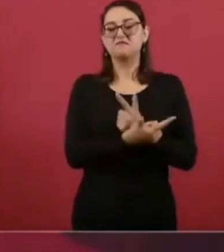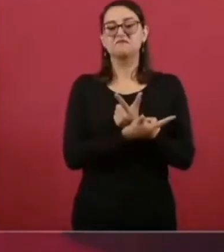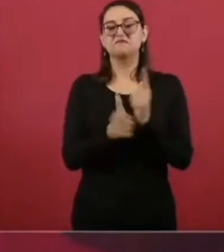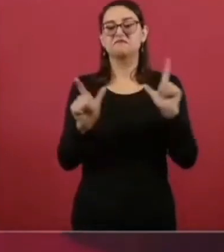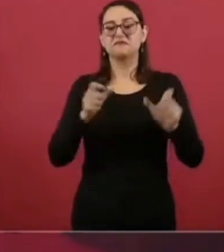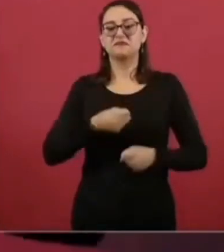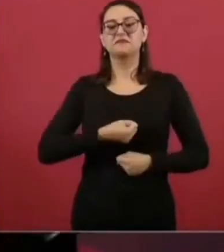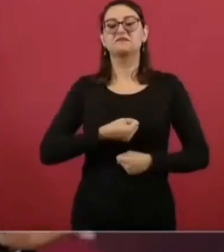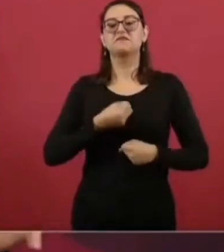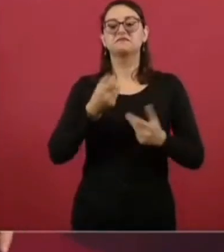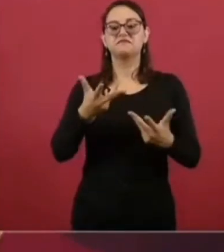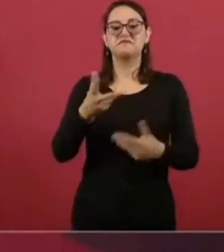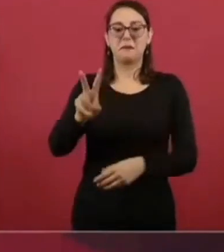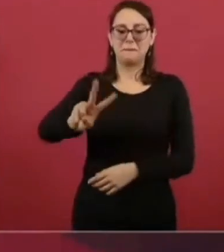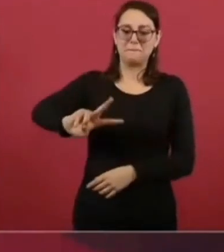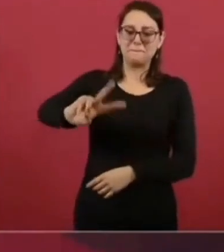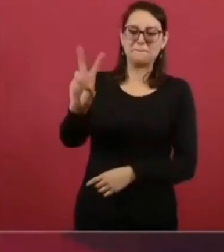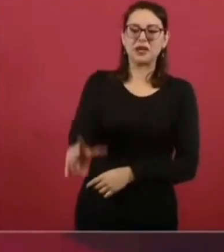Libertades plenas.